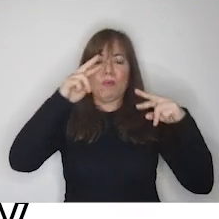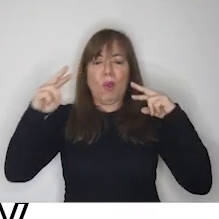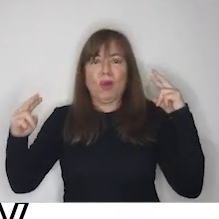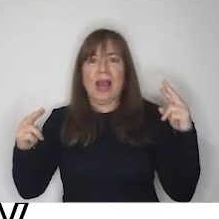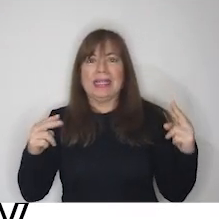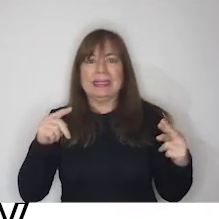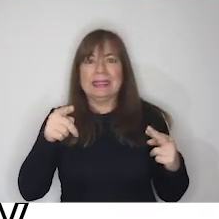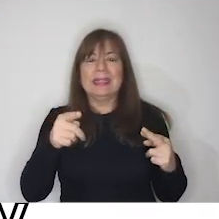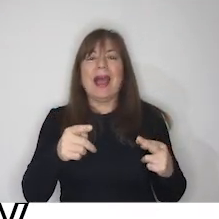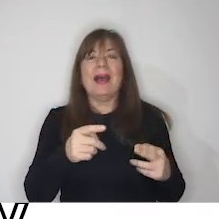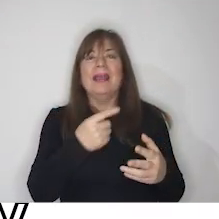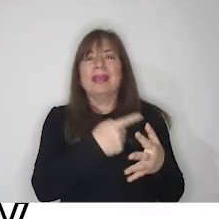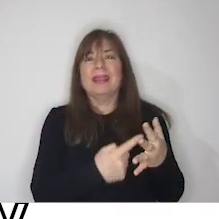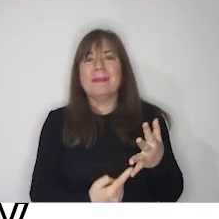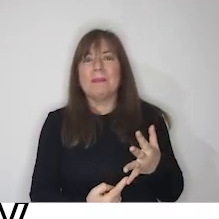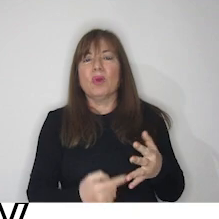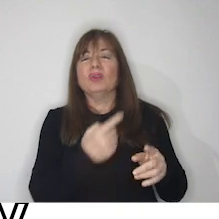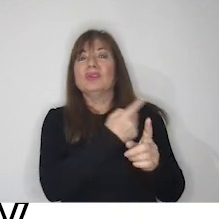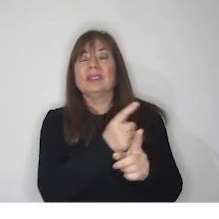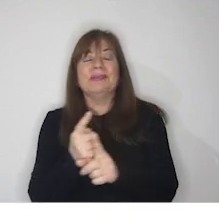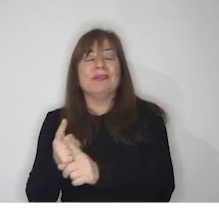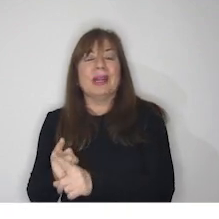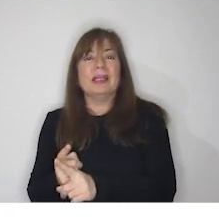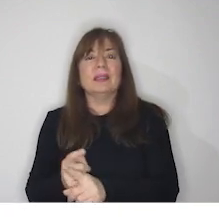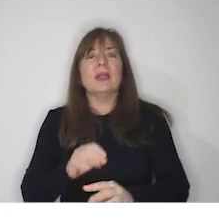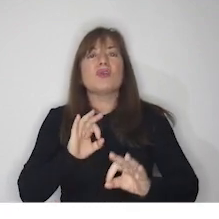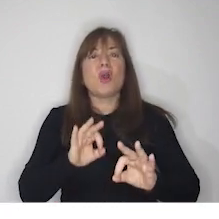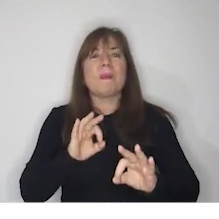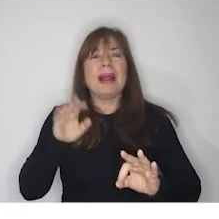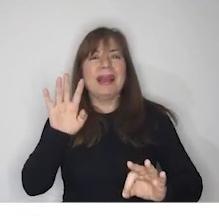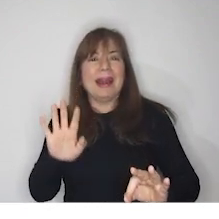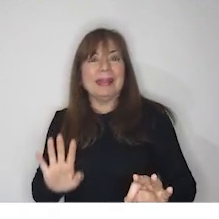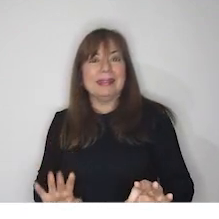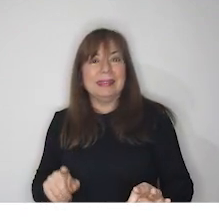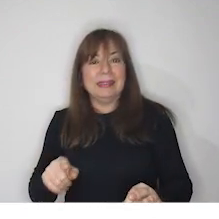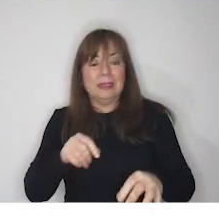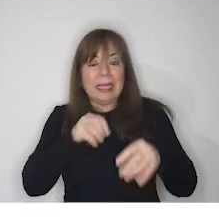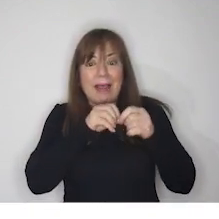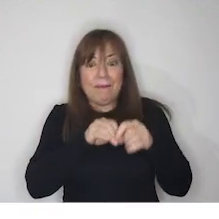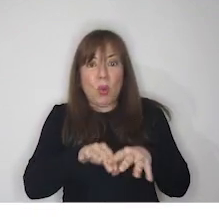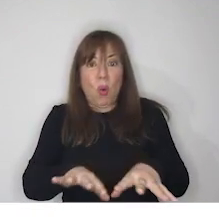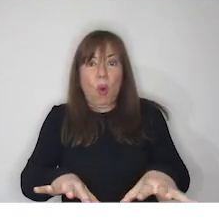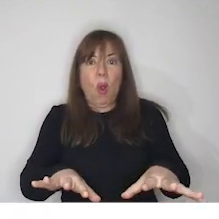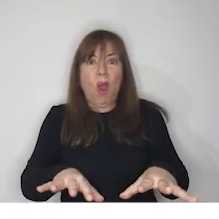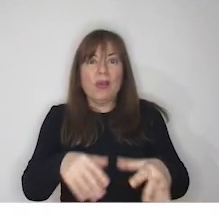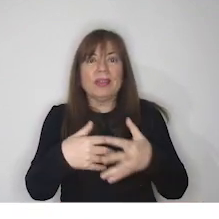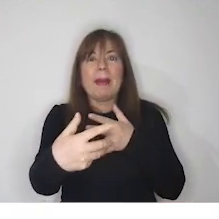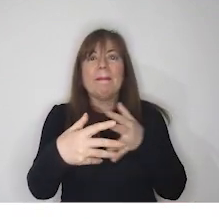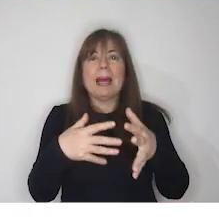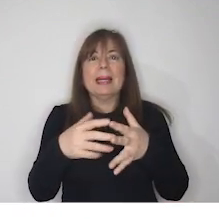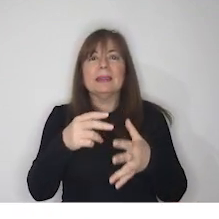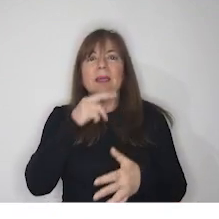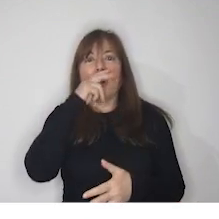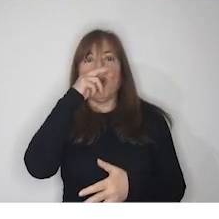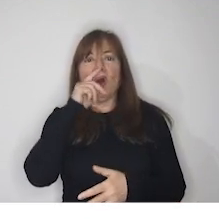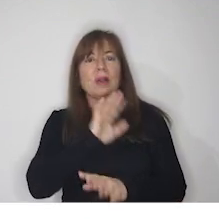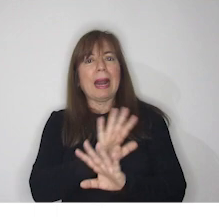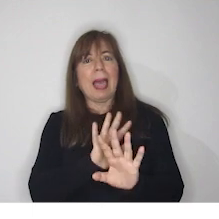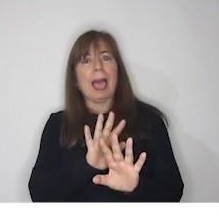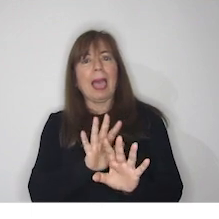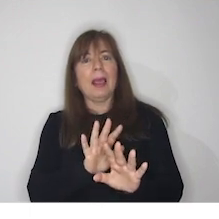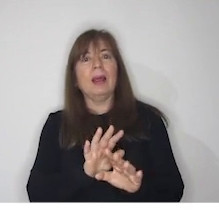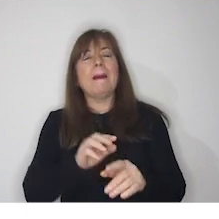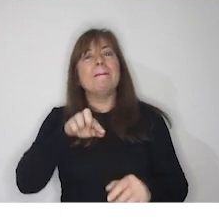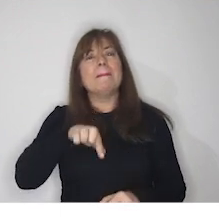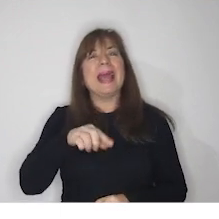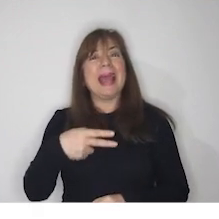ciclo menstrual, depende de las hormonas y hay de varios tipos. Lo que debes saber es que normalmente las características del flujo es